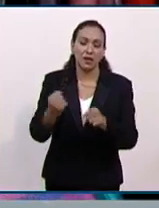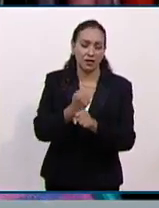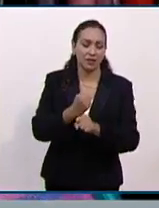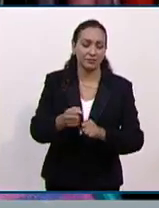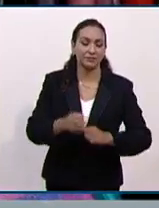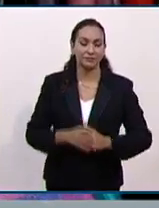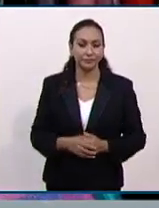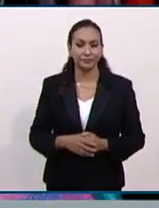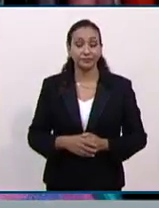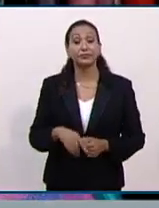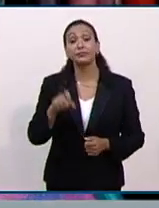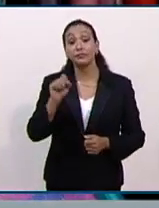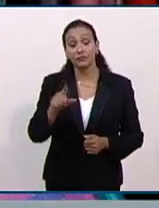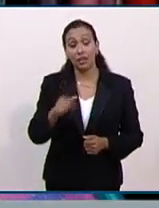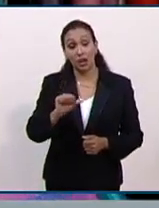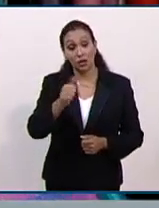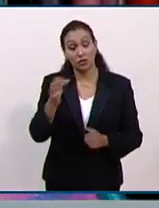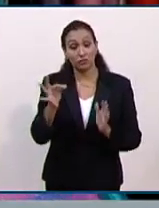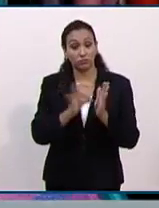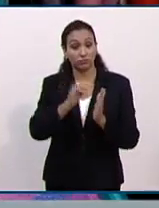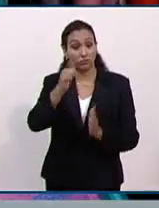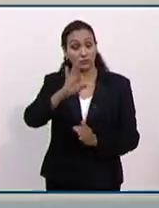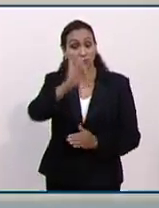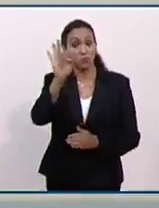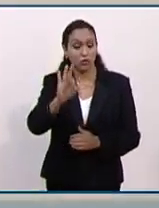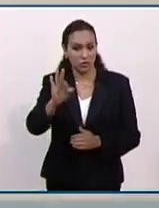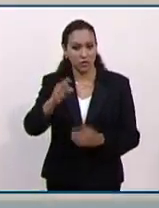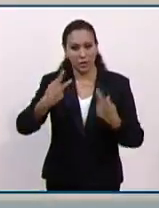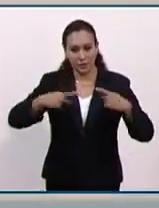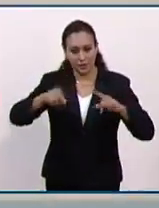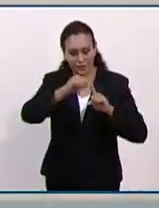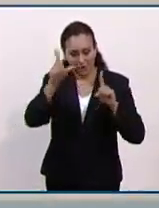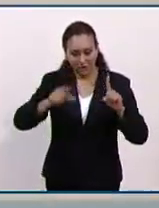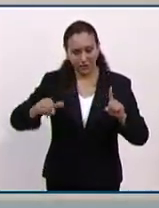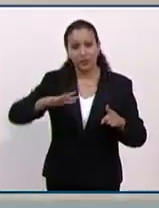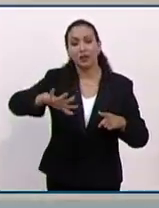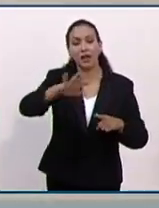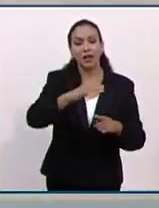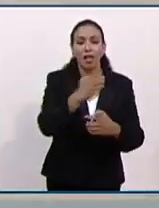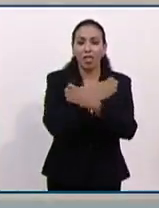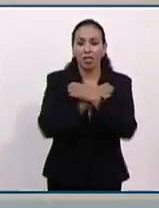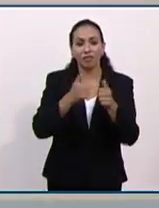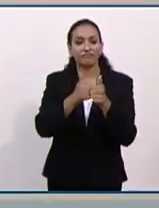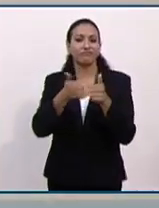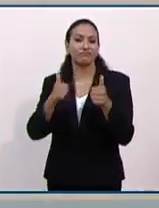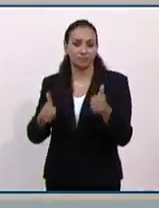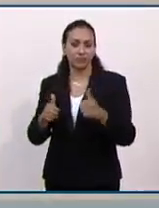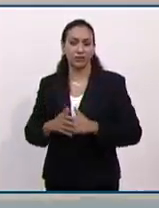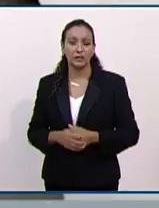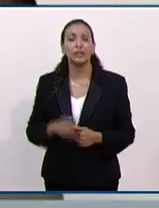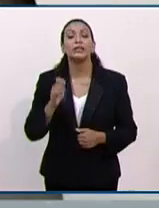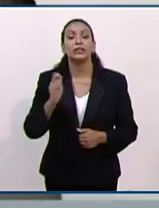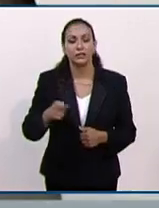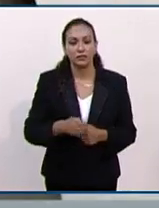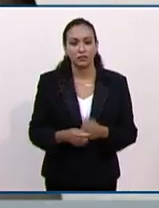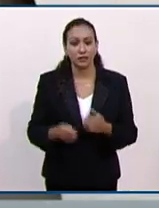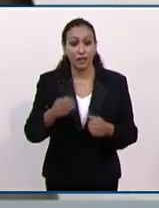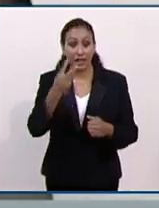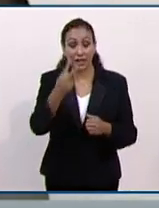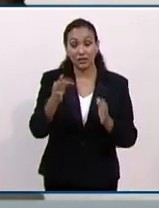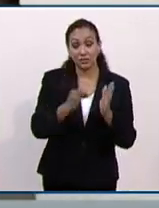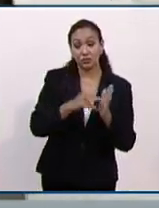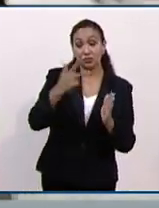hogar. Además, 11.6% de la población presenta rezago educativo, lo que significa que